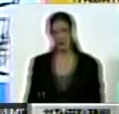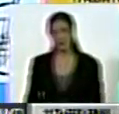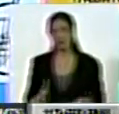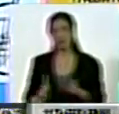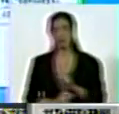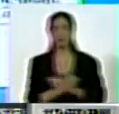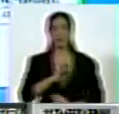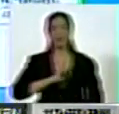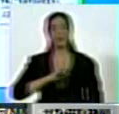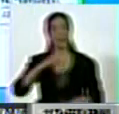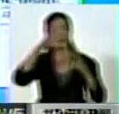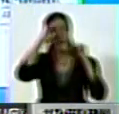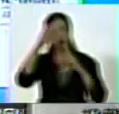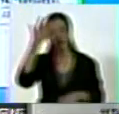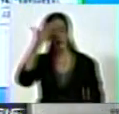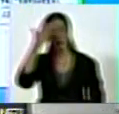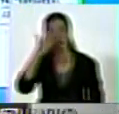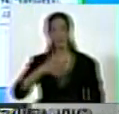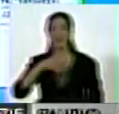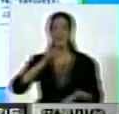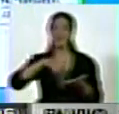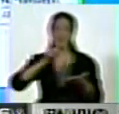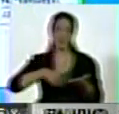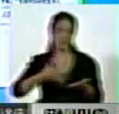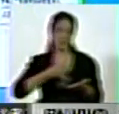del embajador y firmó con su firma.